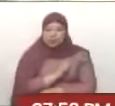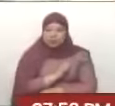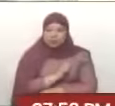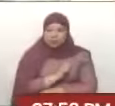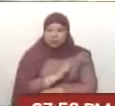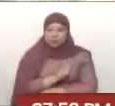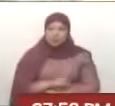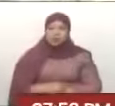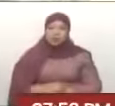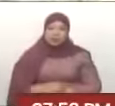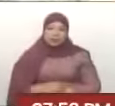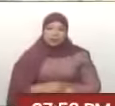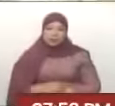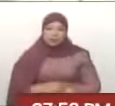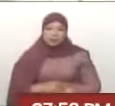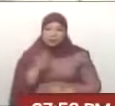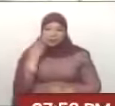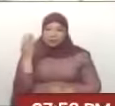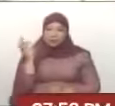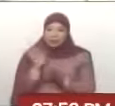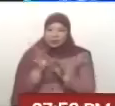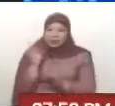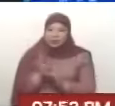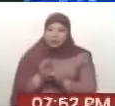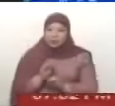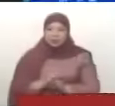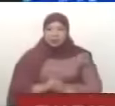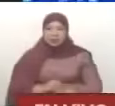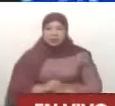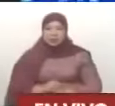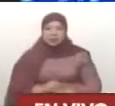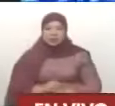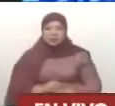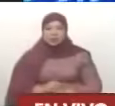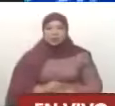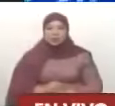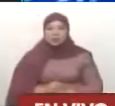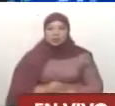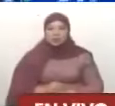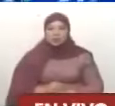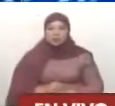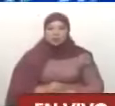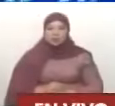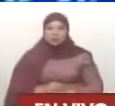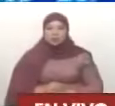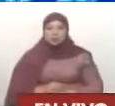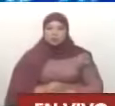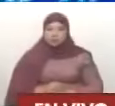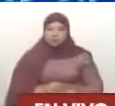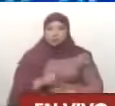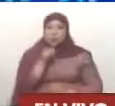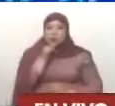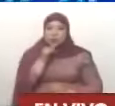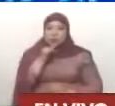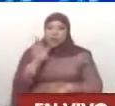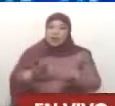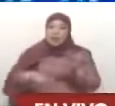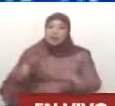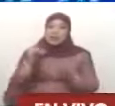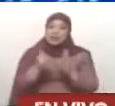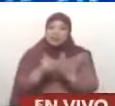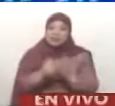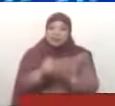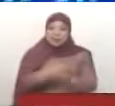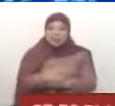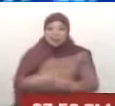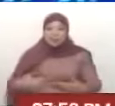¿Nos están viendo, Rita? Excelente. Ellos se pegan con esta noticia. Bueno, aquí está. Vamos a reportan al menos 15.000 desplazados por la